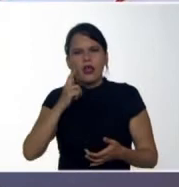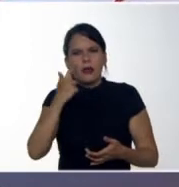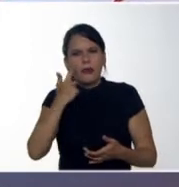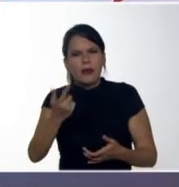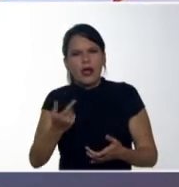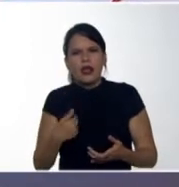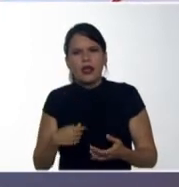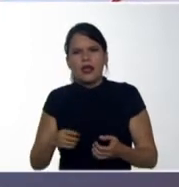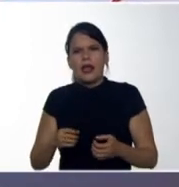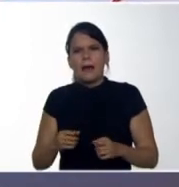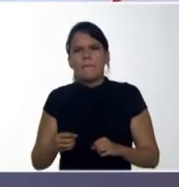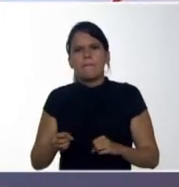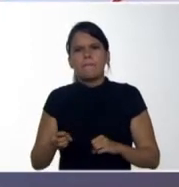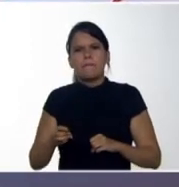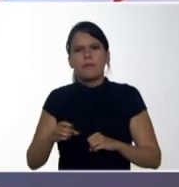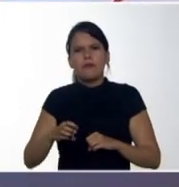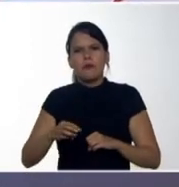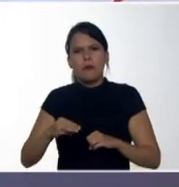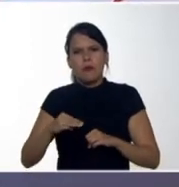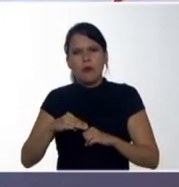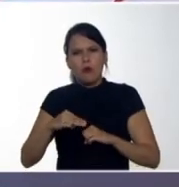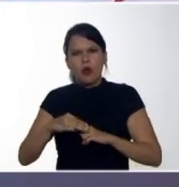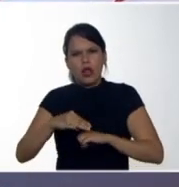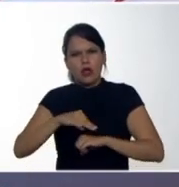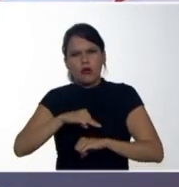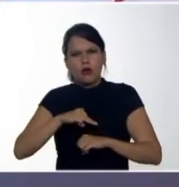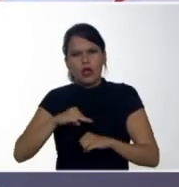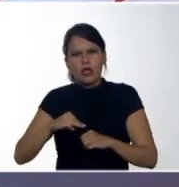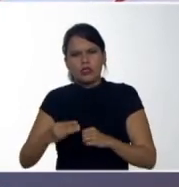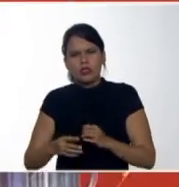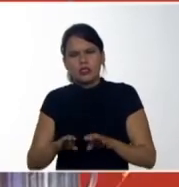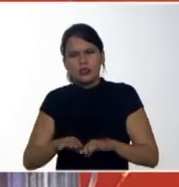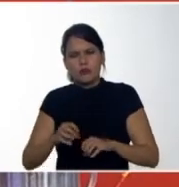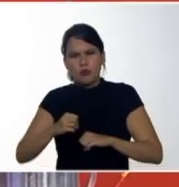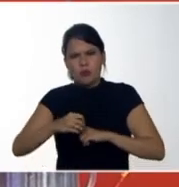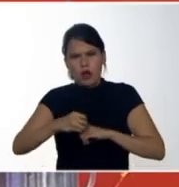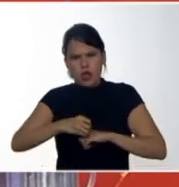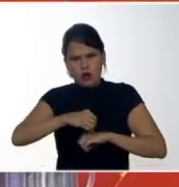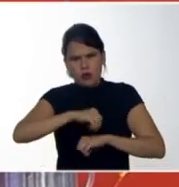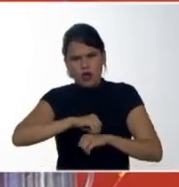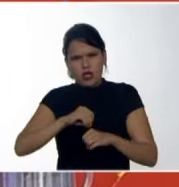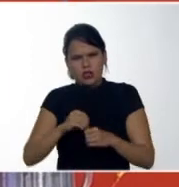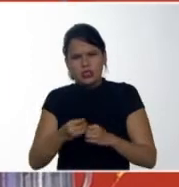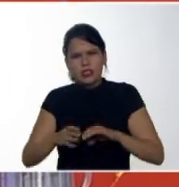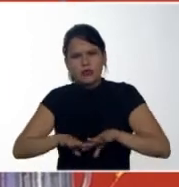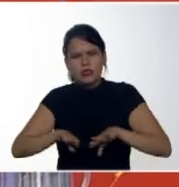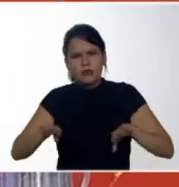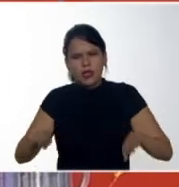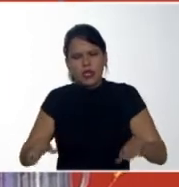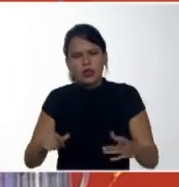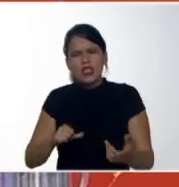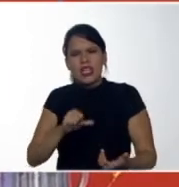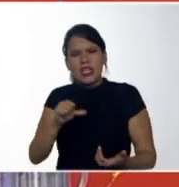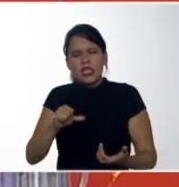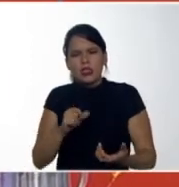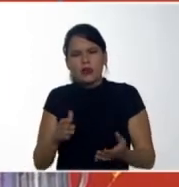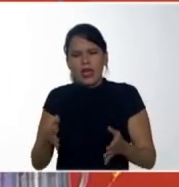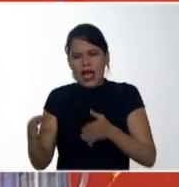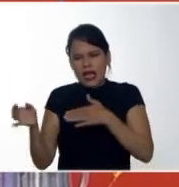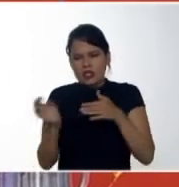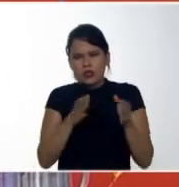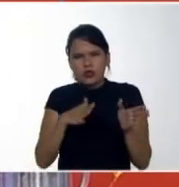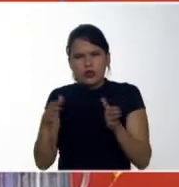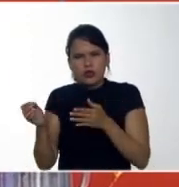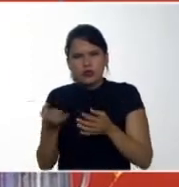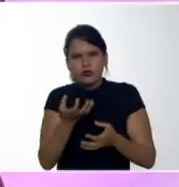las moléculas se van separando y va pasando de estado líquido a estado gaseoso. Y va a haber un momento que se va a